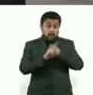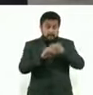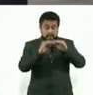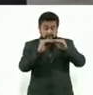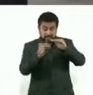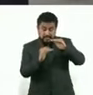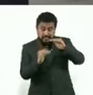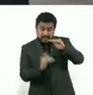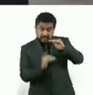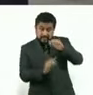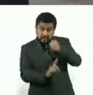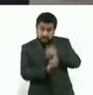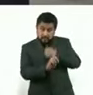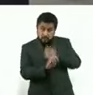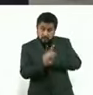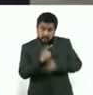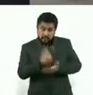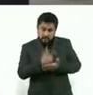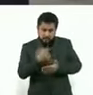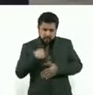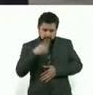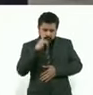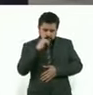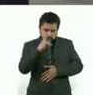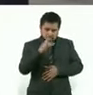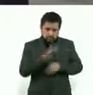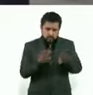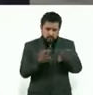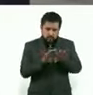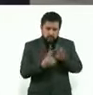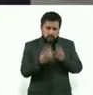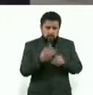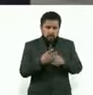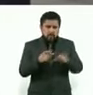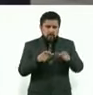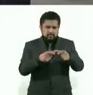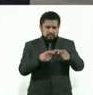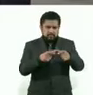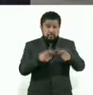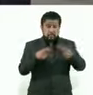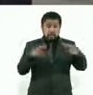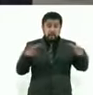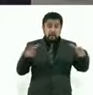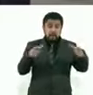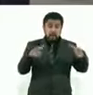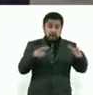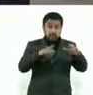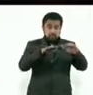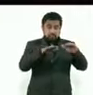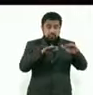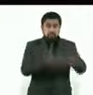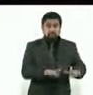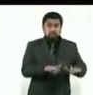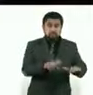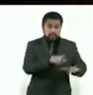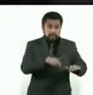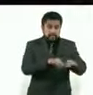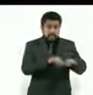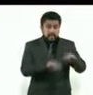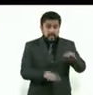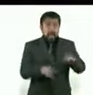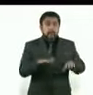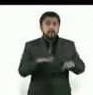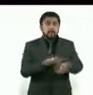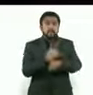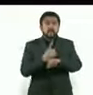inferiores, que como lo han visto en algunos casos son socavones por algunos drenajes que pues tienen alguna falla y empiezan a